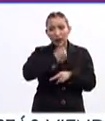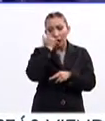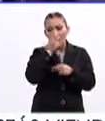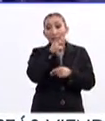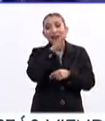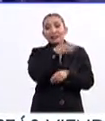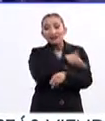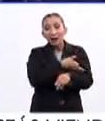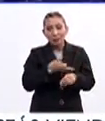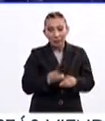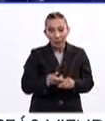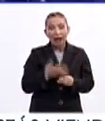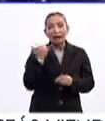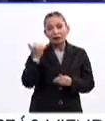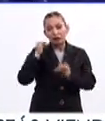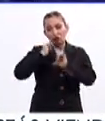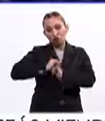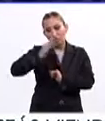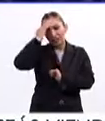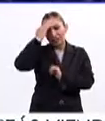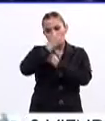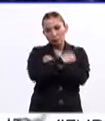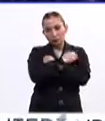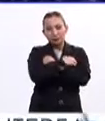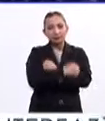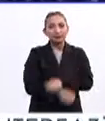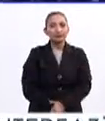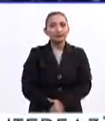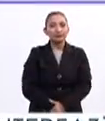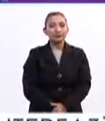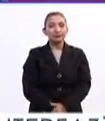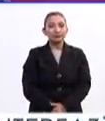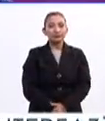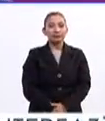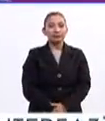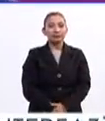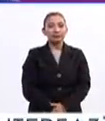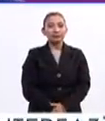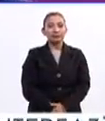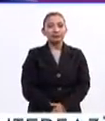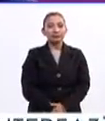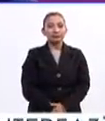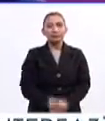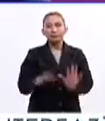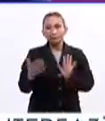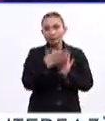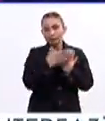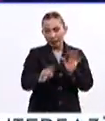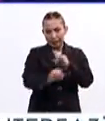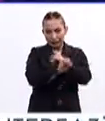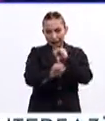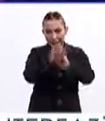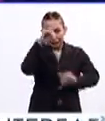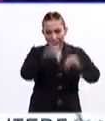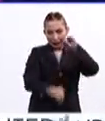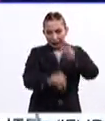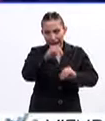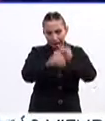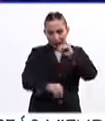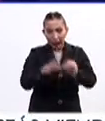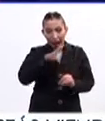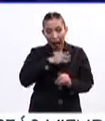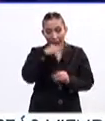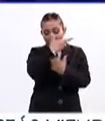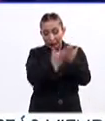alumnos, padres de familia y autoridades educativas. Tan solo en la plataforma digital